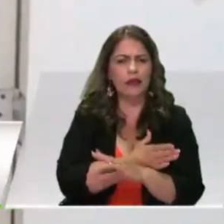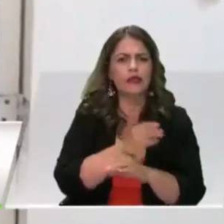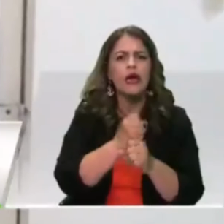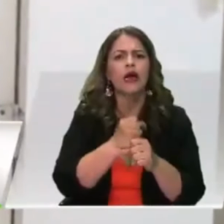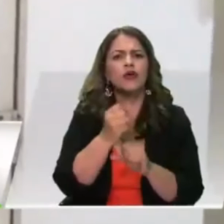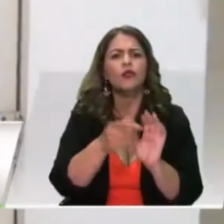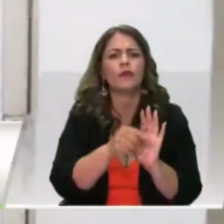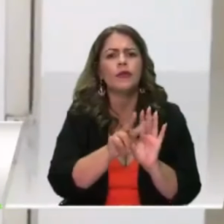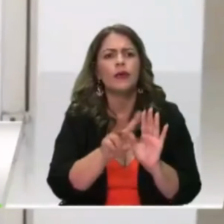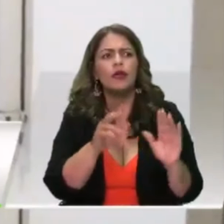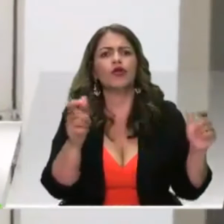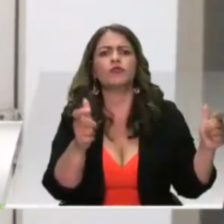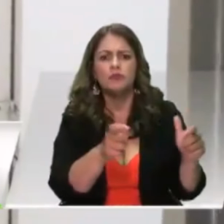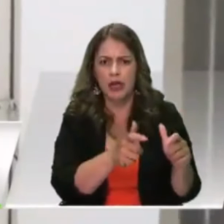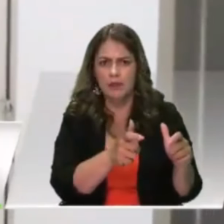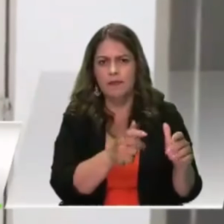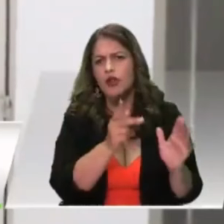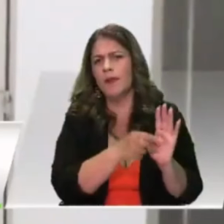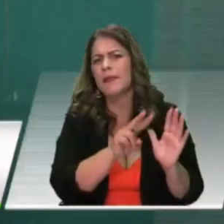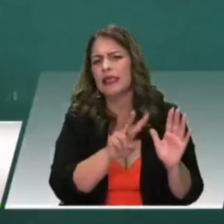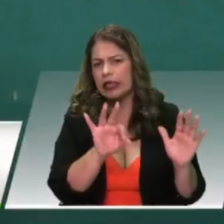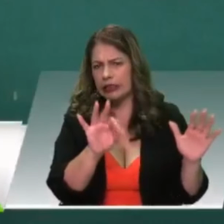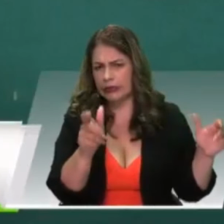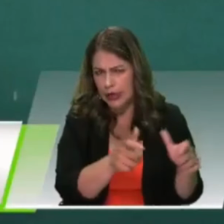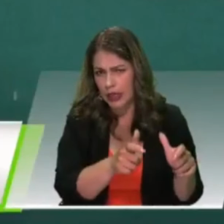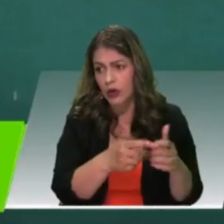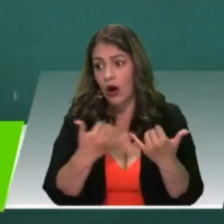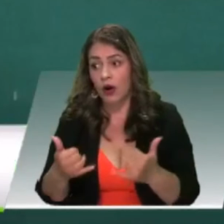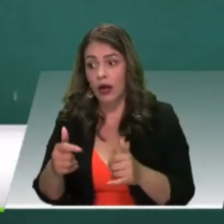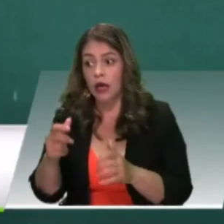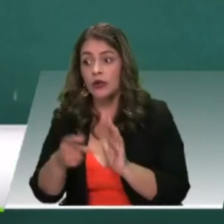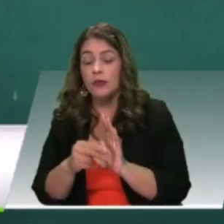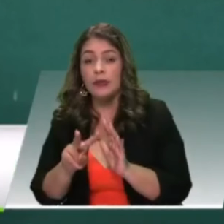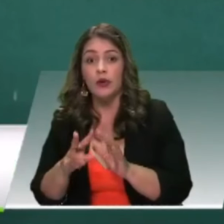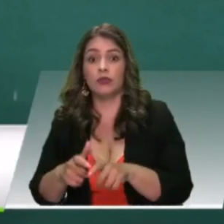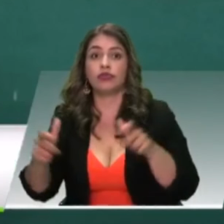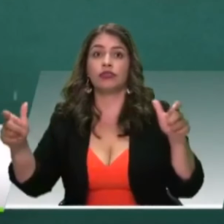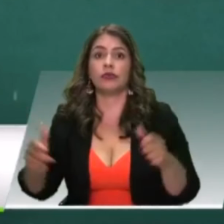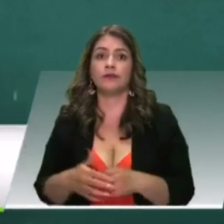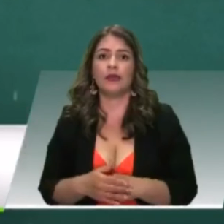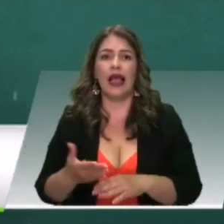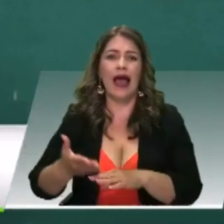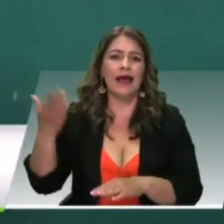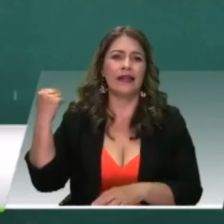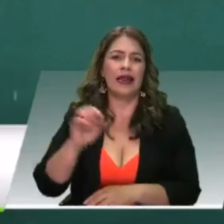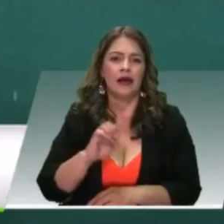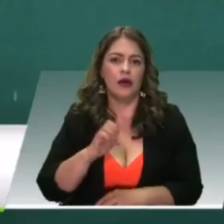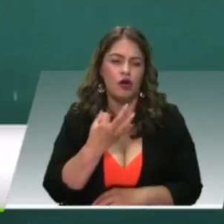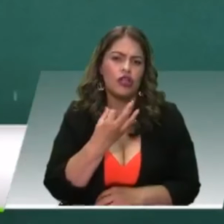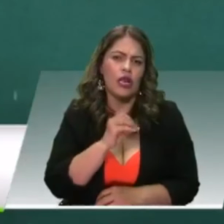año 2023. En enero del año pasado tuvimos 30 casos de dengue notificados,